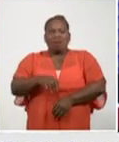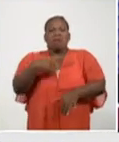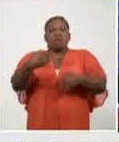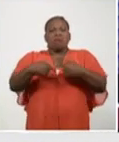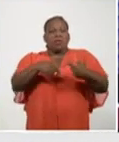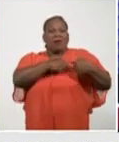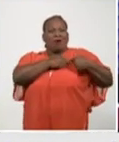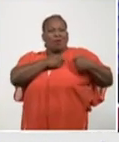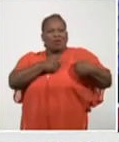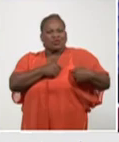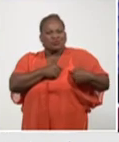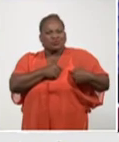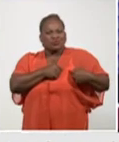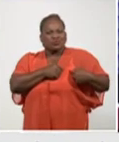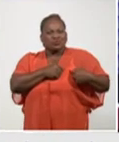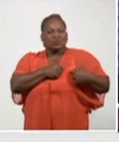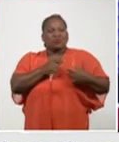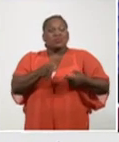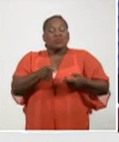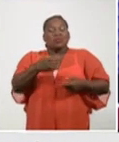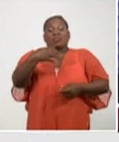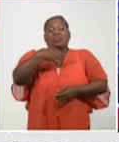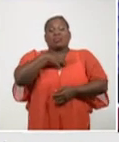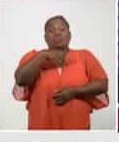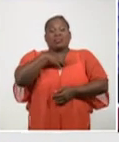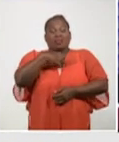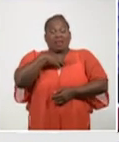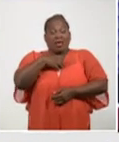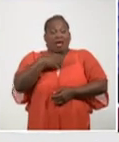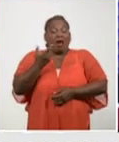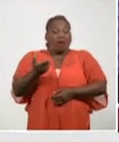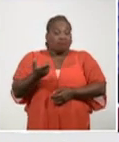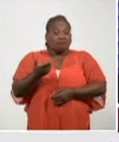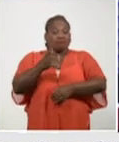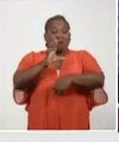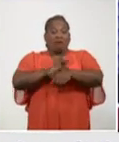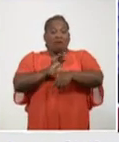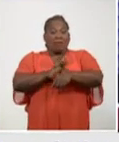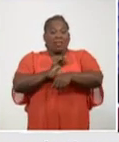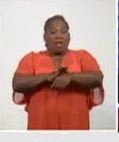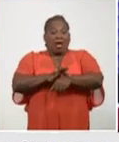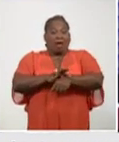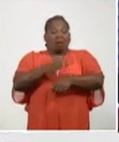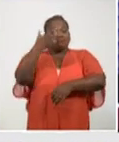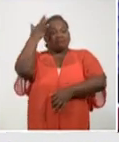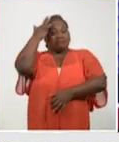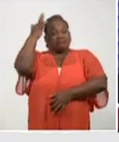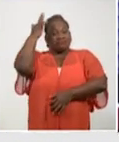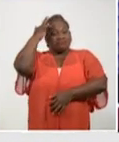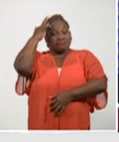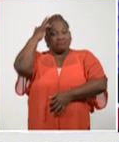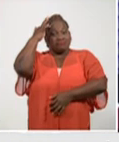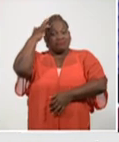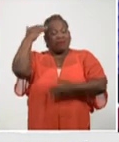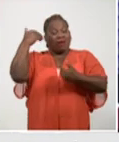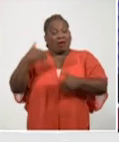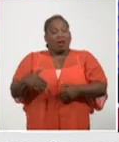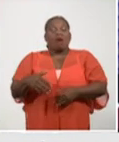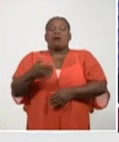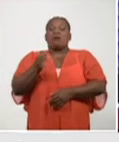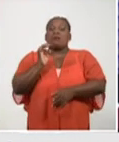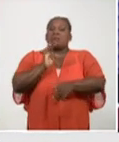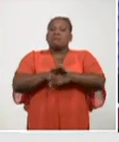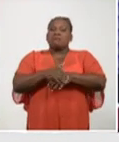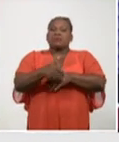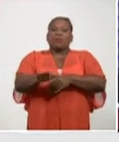isquémica y algunas secuelas de la enfermedad cerebrovascular. Comenzó con síntomas desde el 10 de